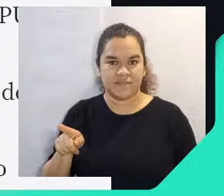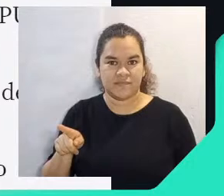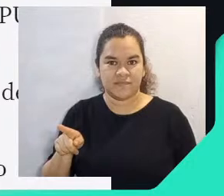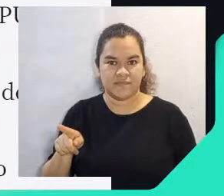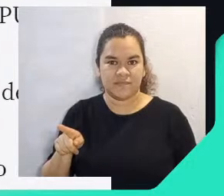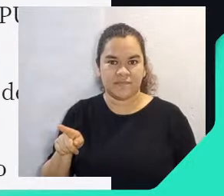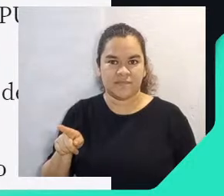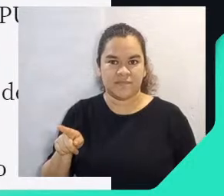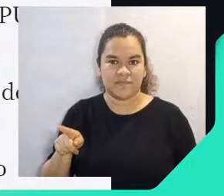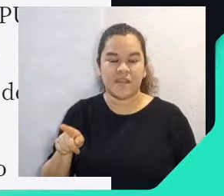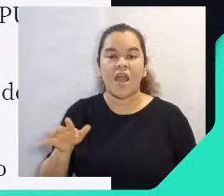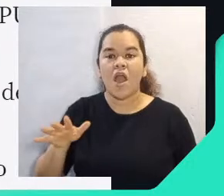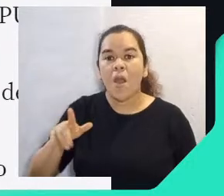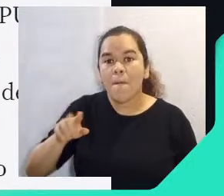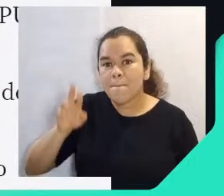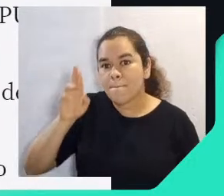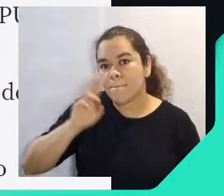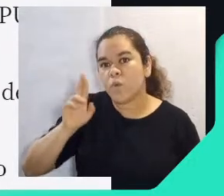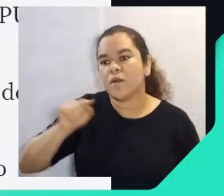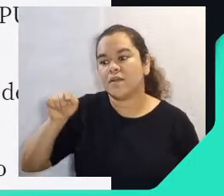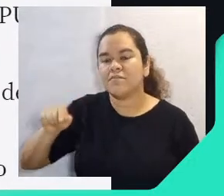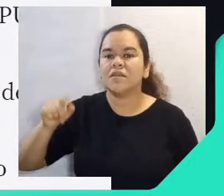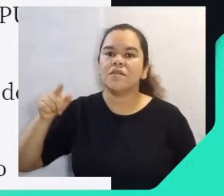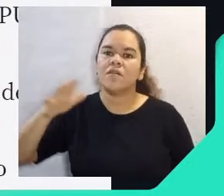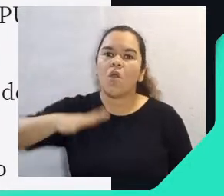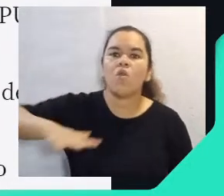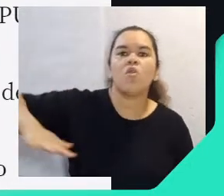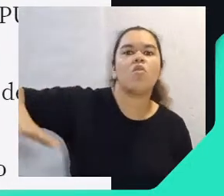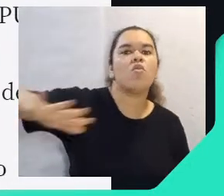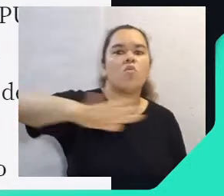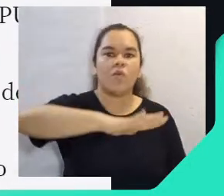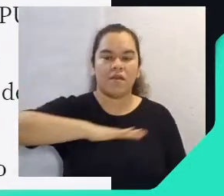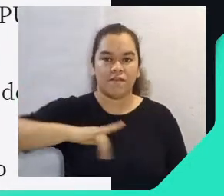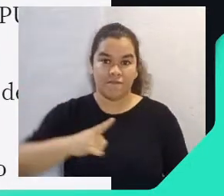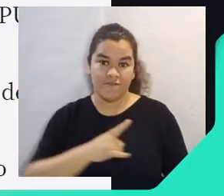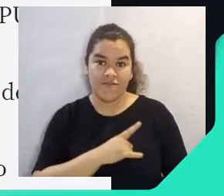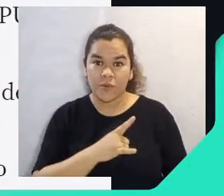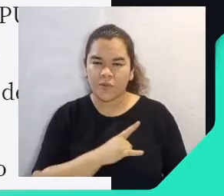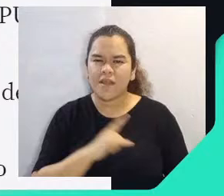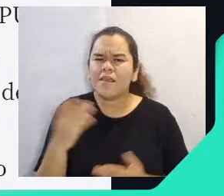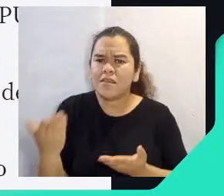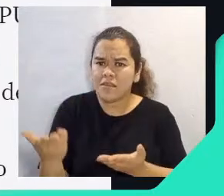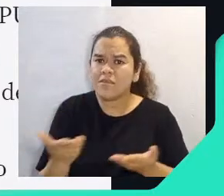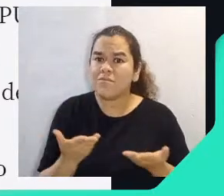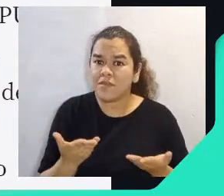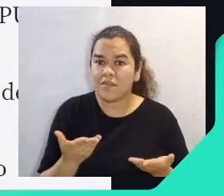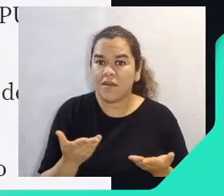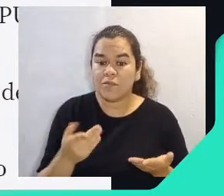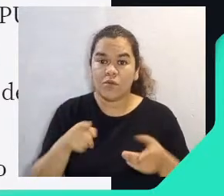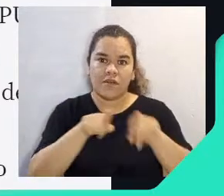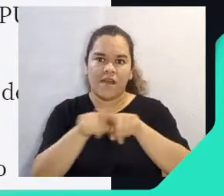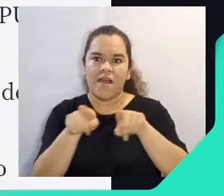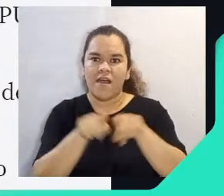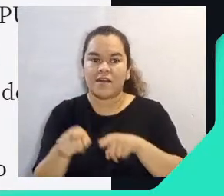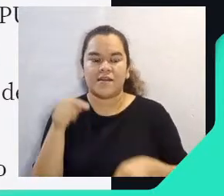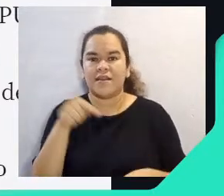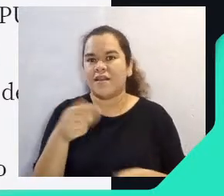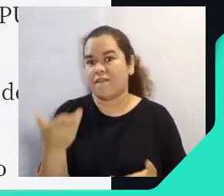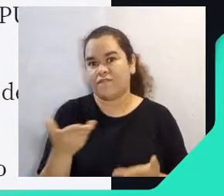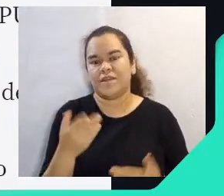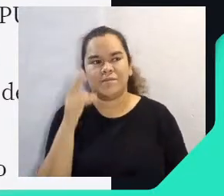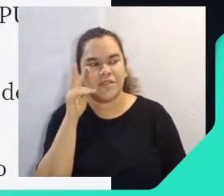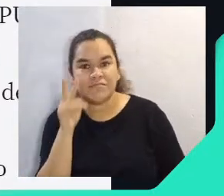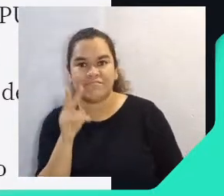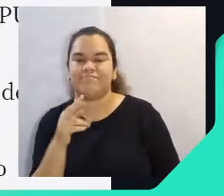a la FACENA, a la Facultad de Ciencias Exactas y Naturales de Agrimensura, y a nuestra carrera de licenciatura en sistemas de